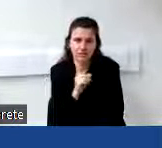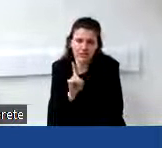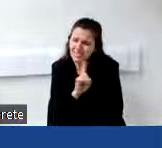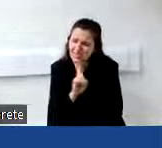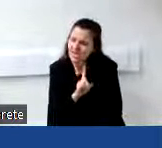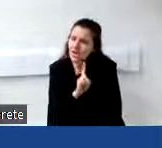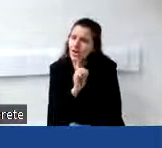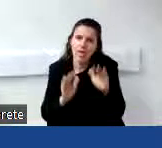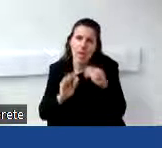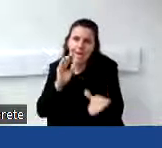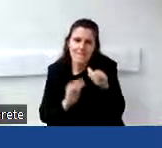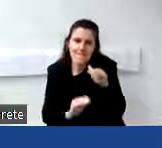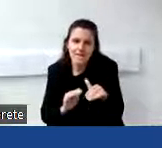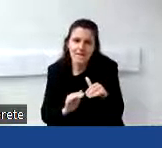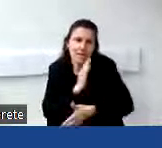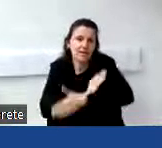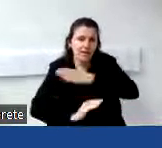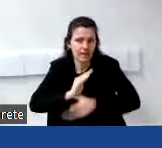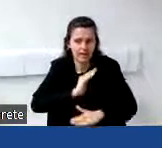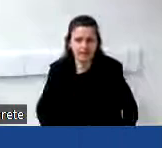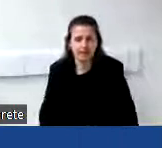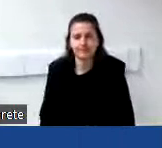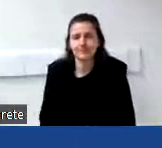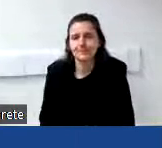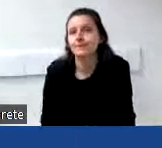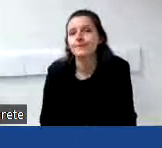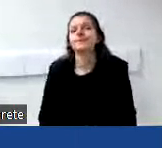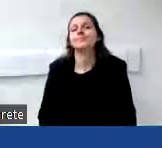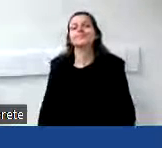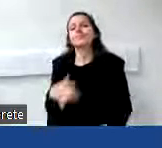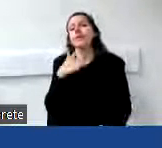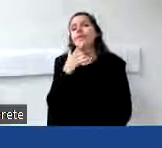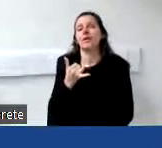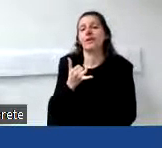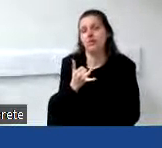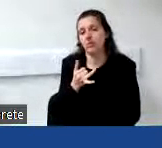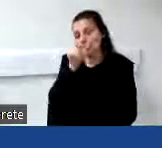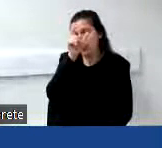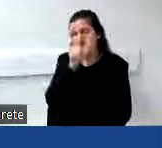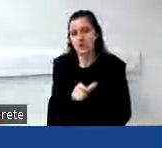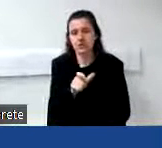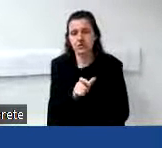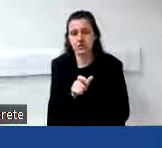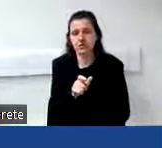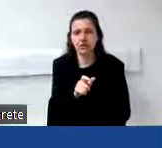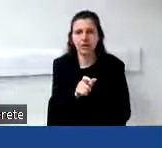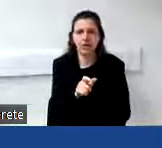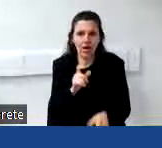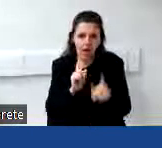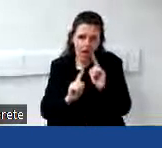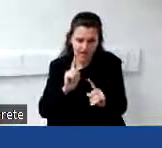esto de que si la persona no está pautado, que no puede tomar